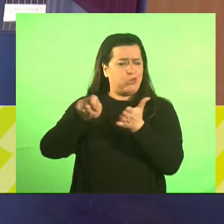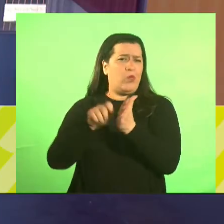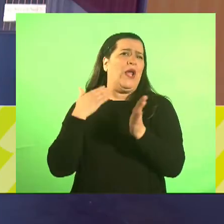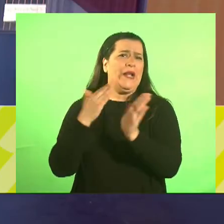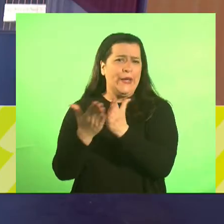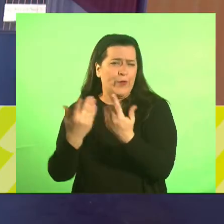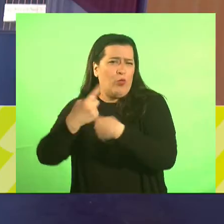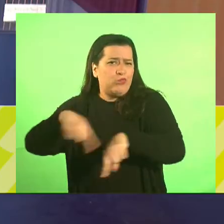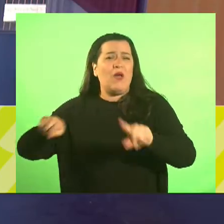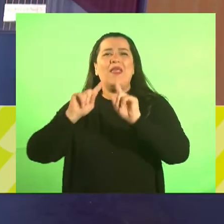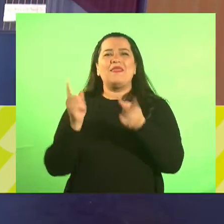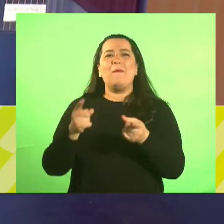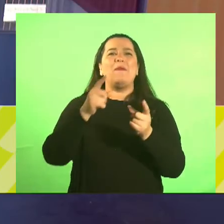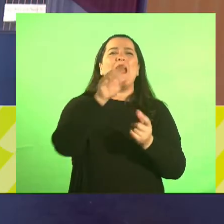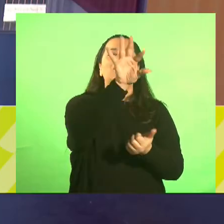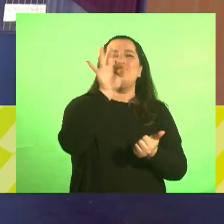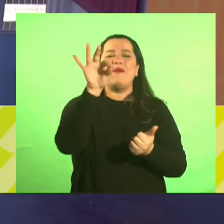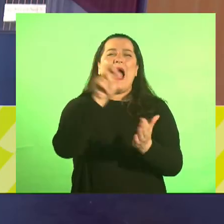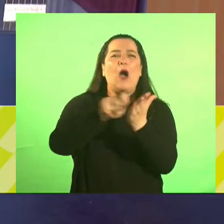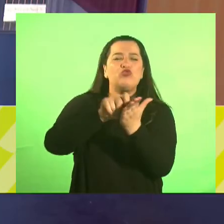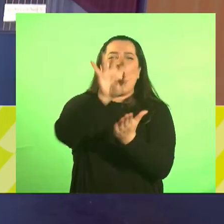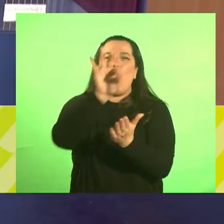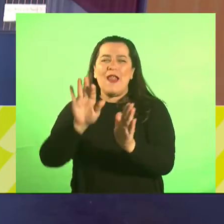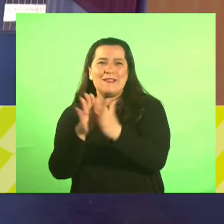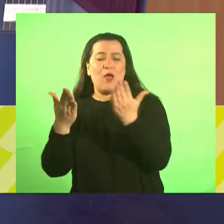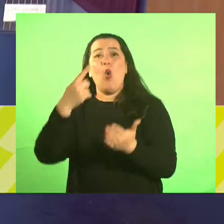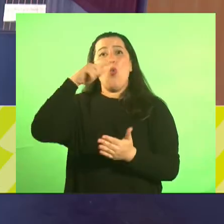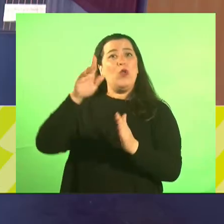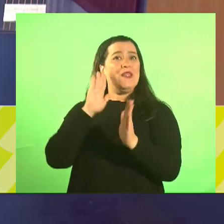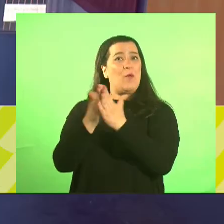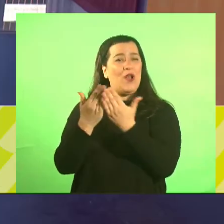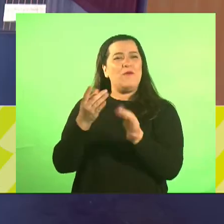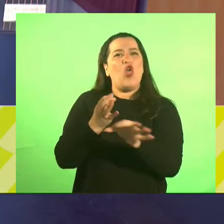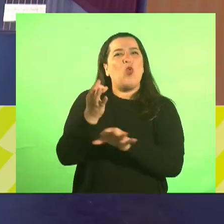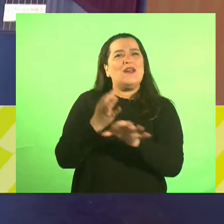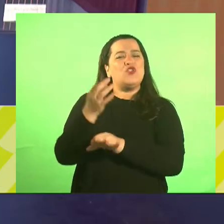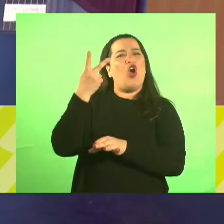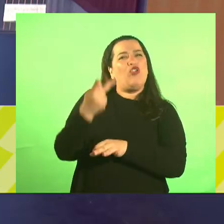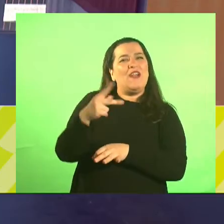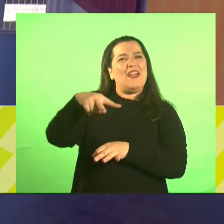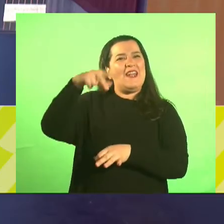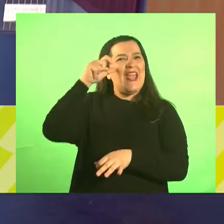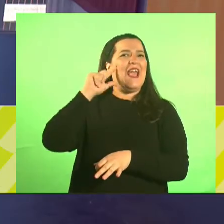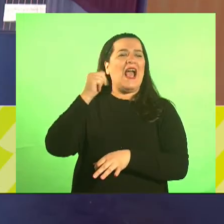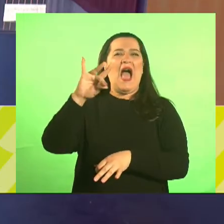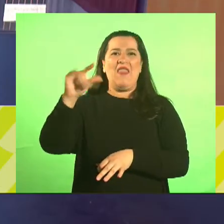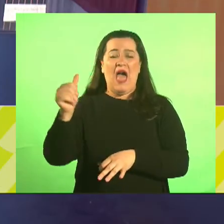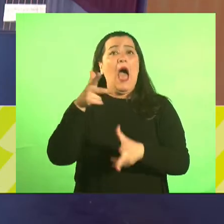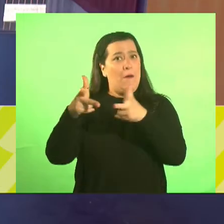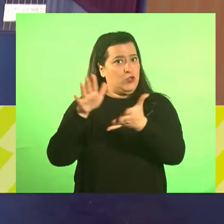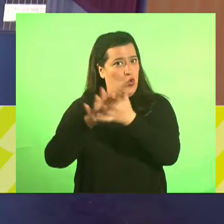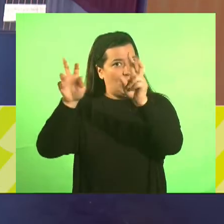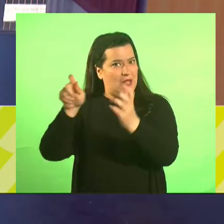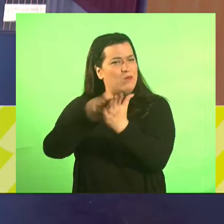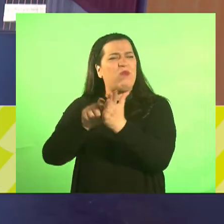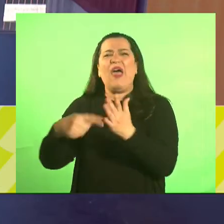libros, además compilaste varios autores también, y en el último libro, La educación negada, bueno, hablás de este tema, ¿no?